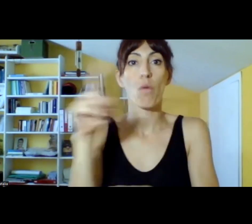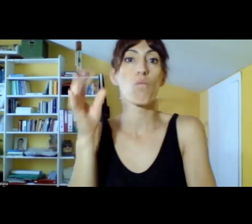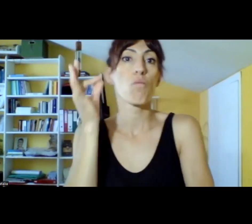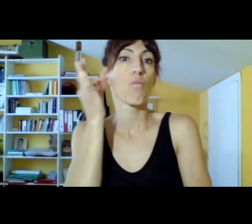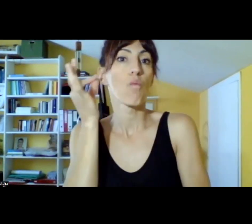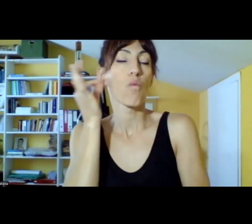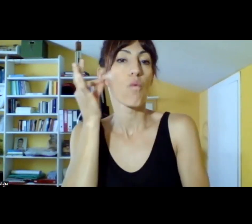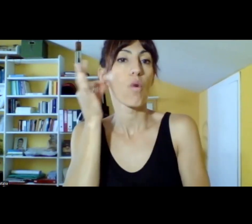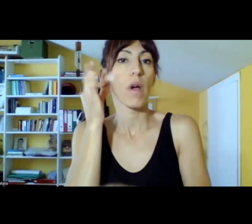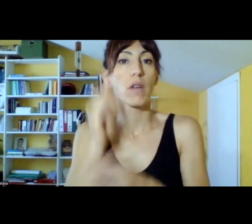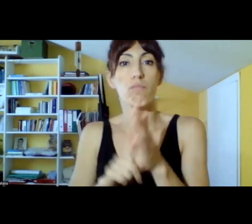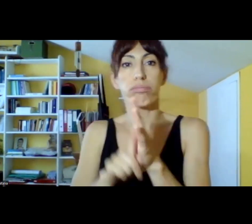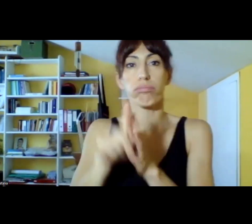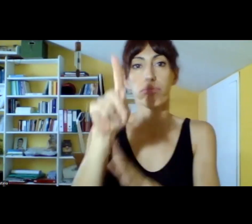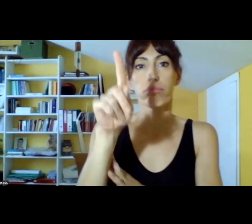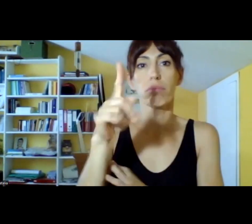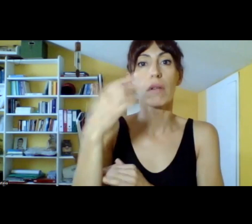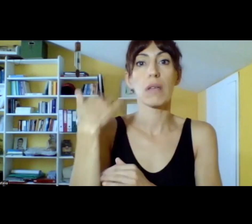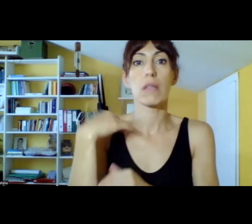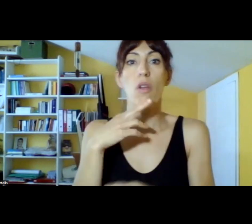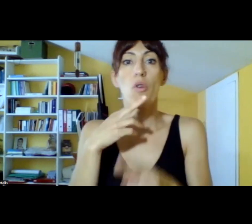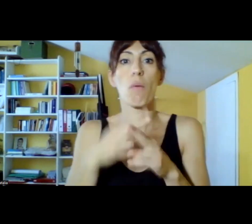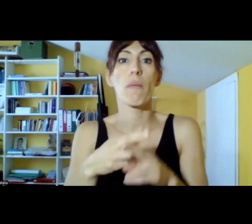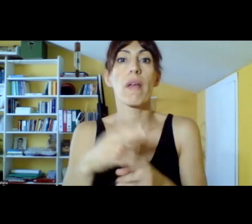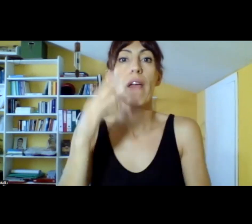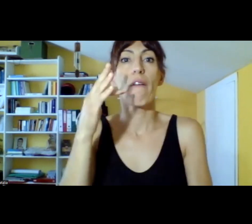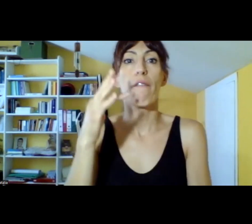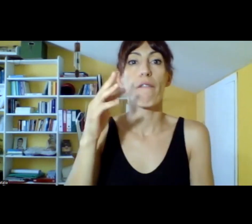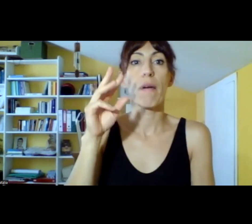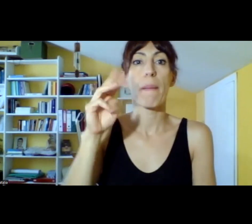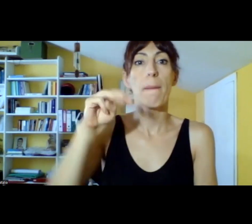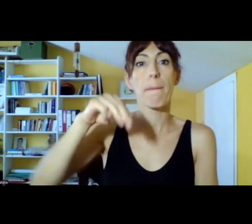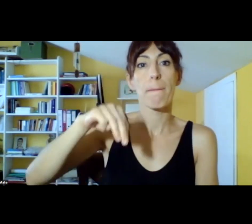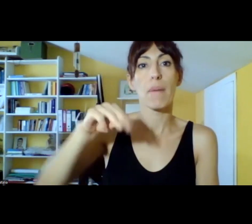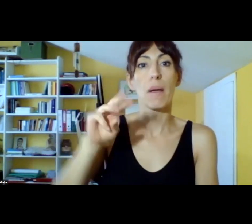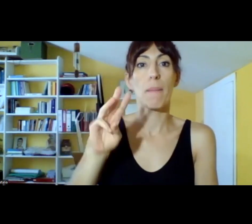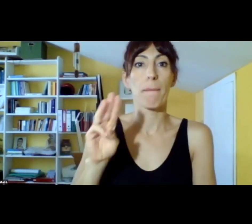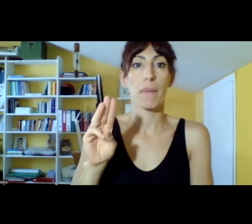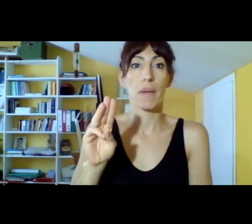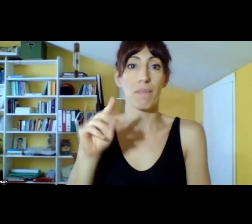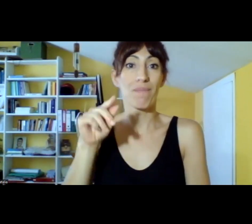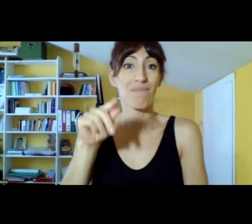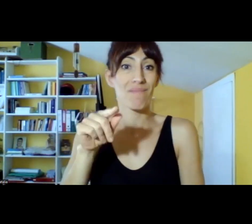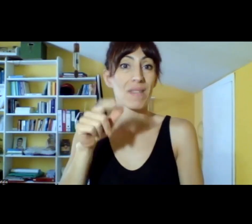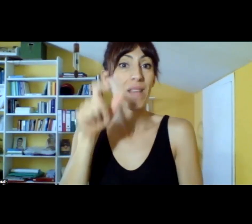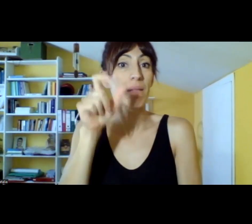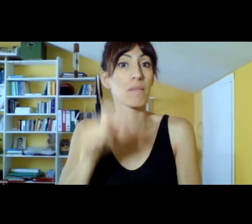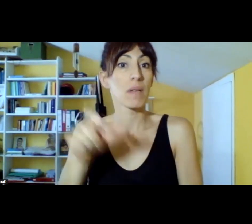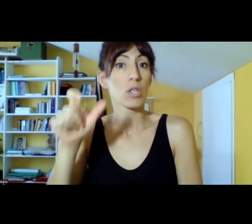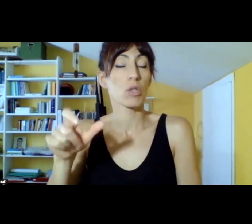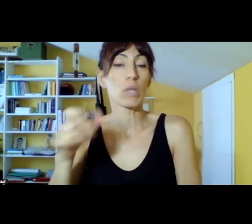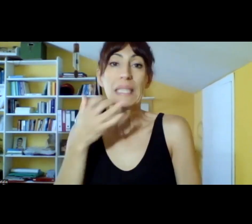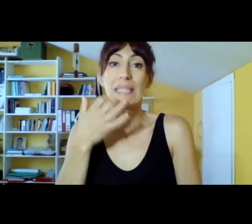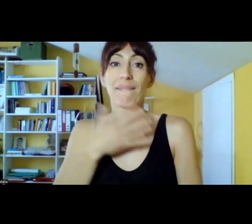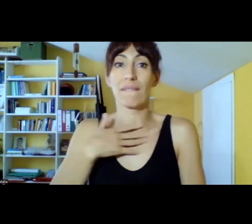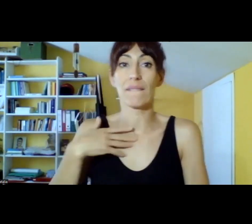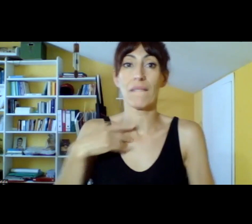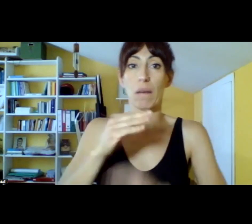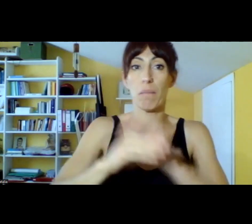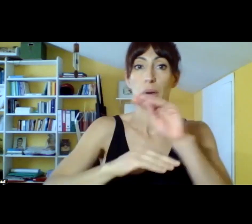que están con el nombre FMP más su nombre. Podéis dirigiros a ellas para cualquier consulta,